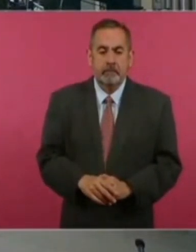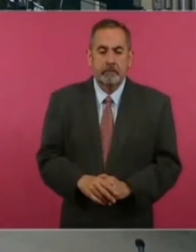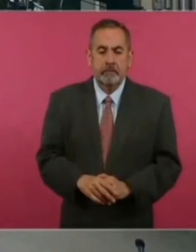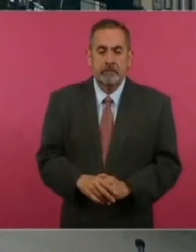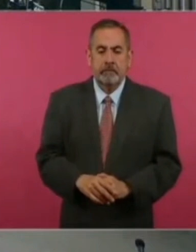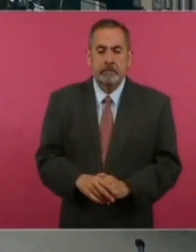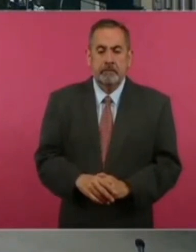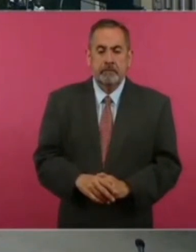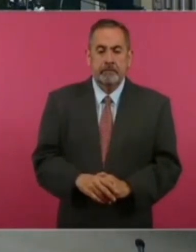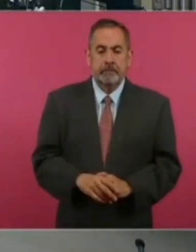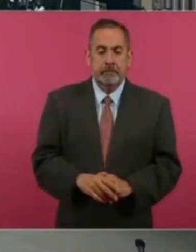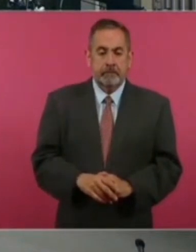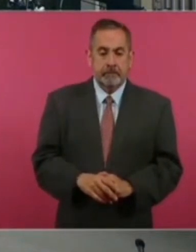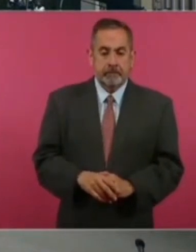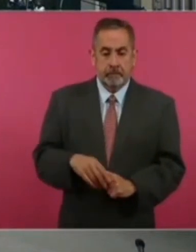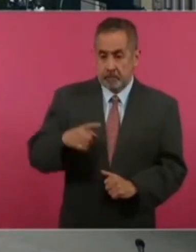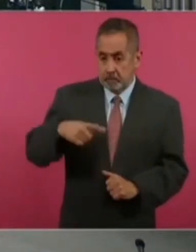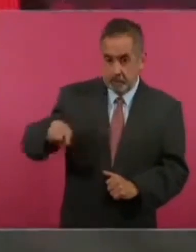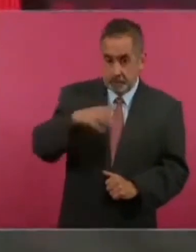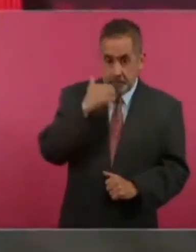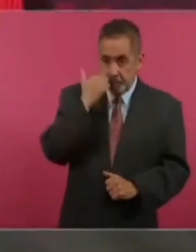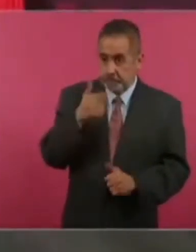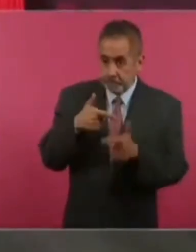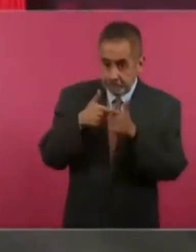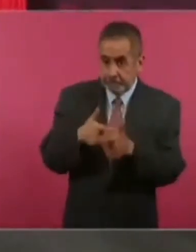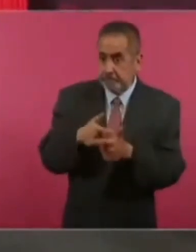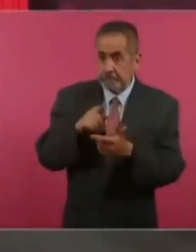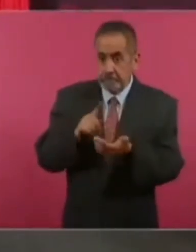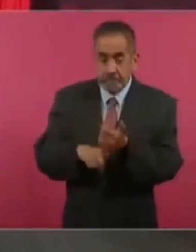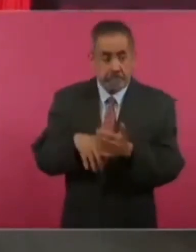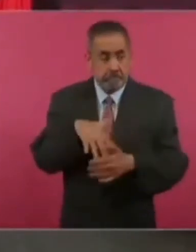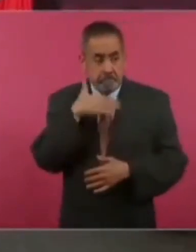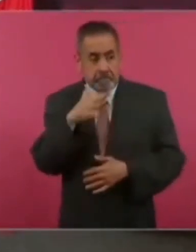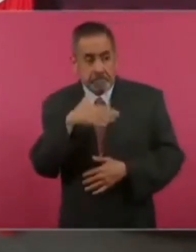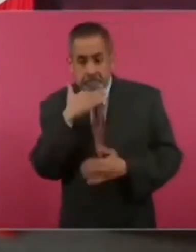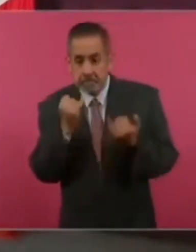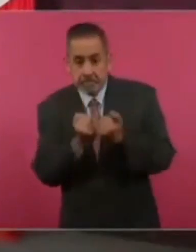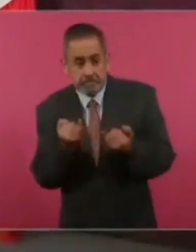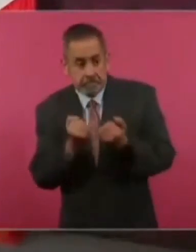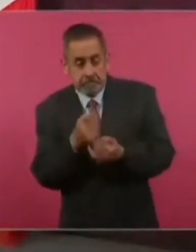¿Quieres que continúen la corrupción de antes?